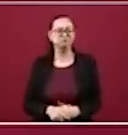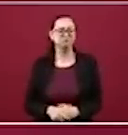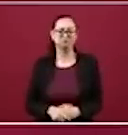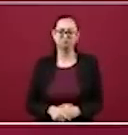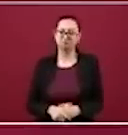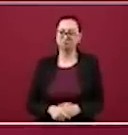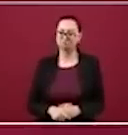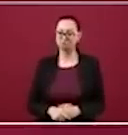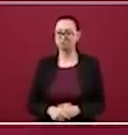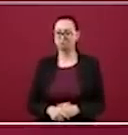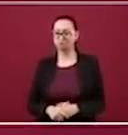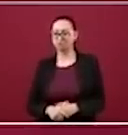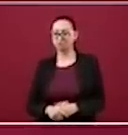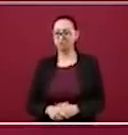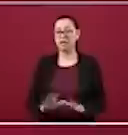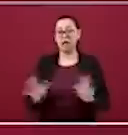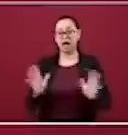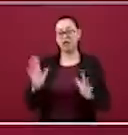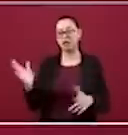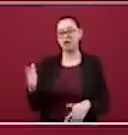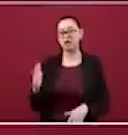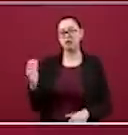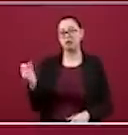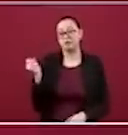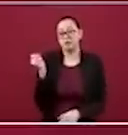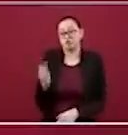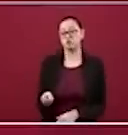se les están venciendo los plazos.